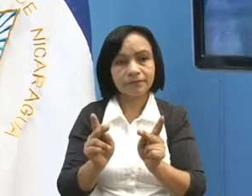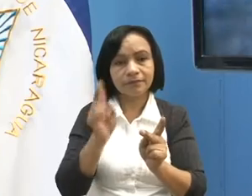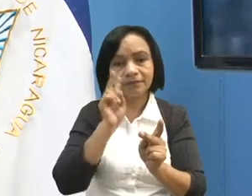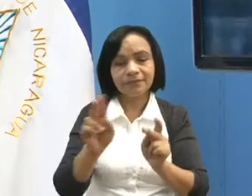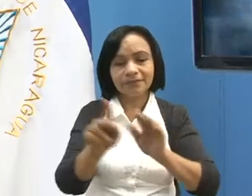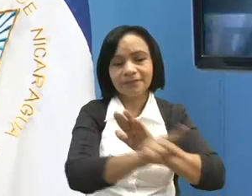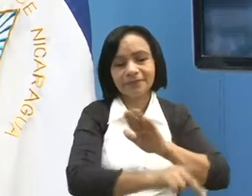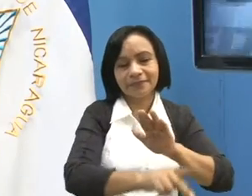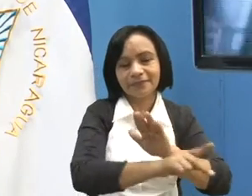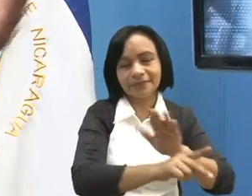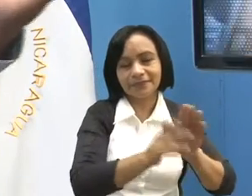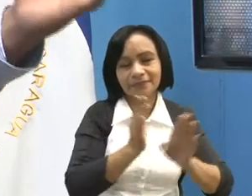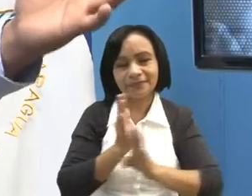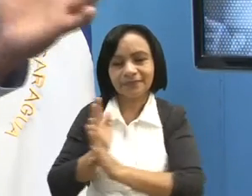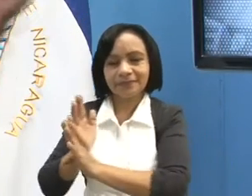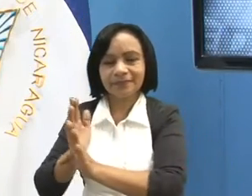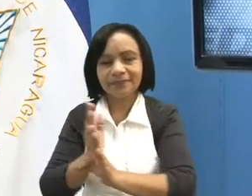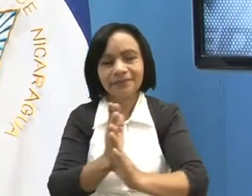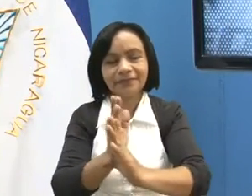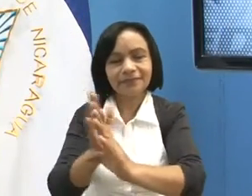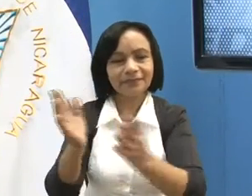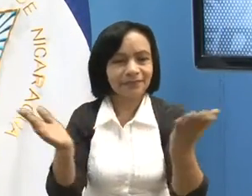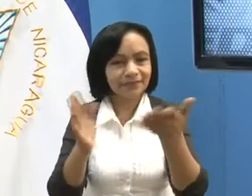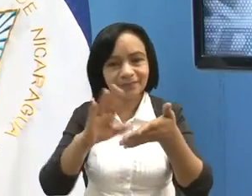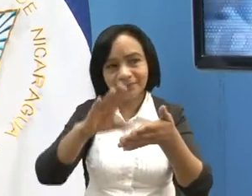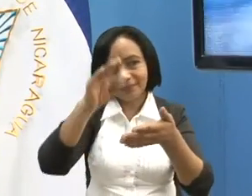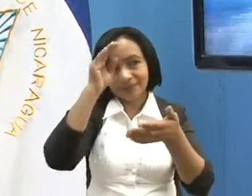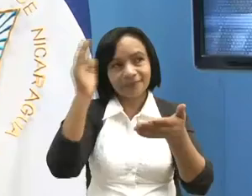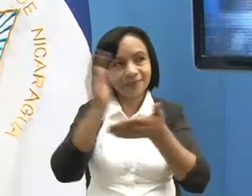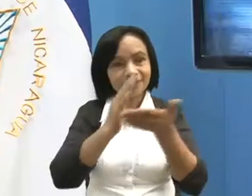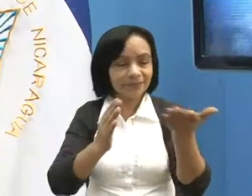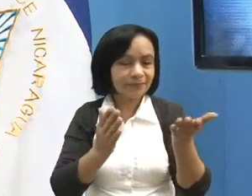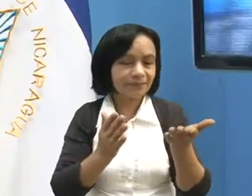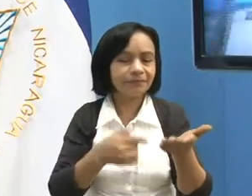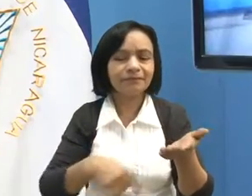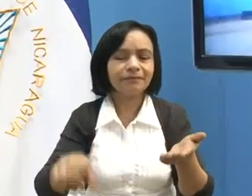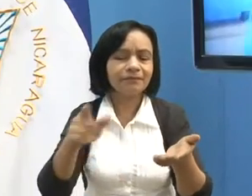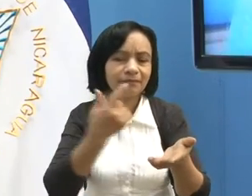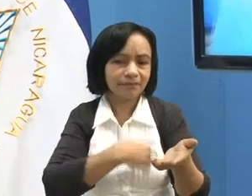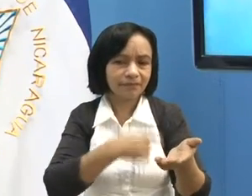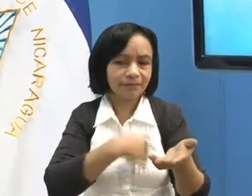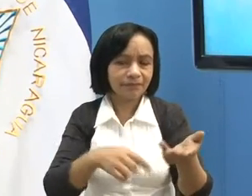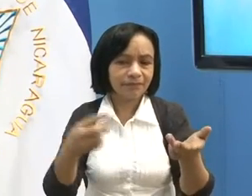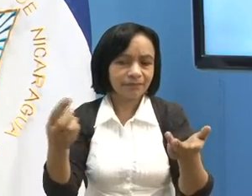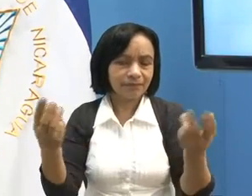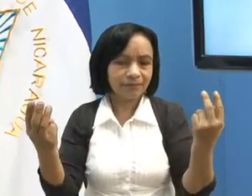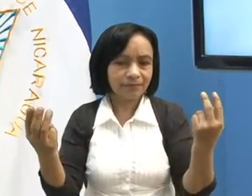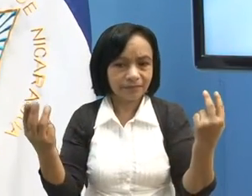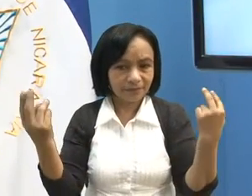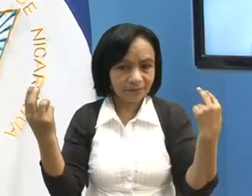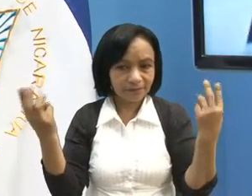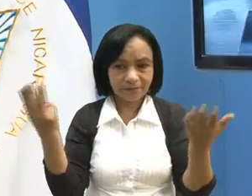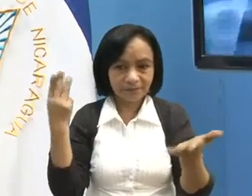preescolar cómo aprende? Exacto, y eso es lo que le iba a decir, porque de repente creemos que, bueno, van los niños a clase y que el maestro, obviamente,